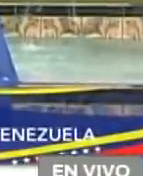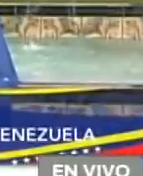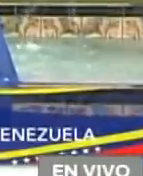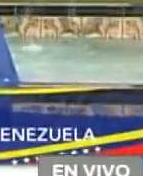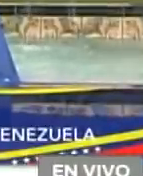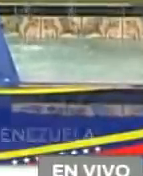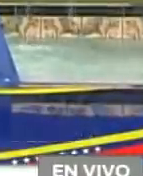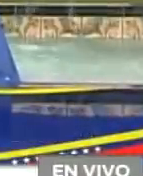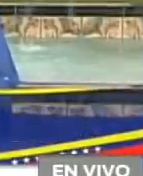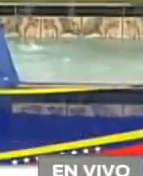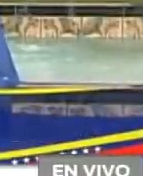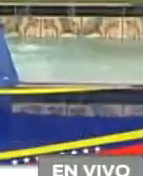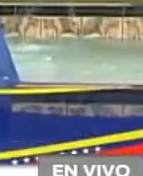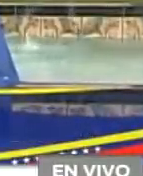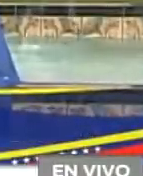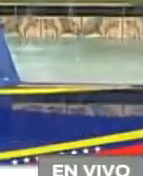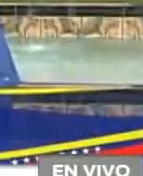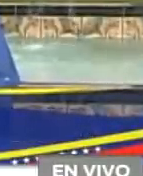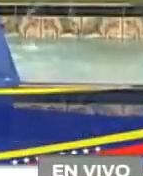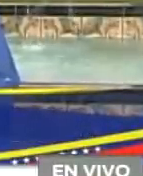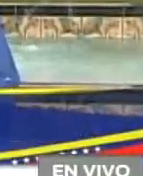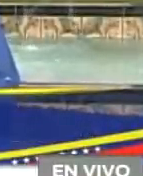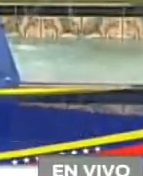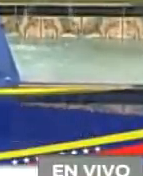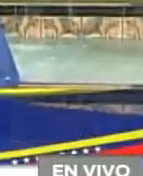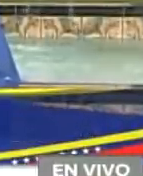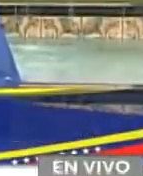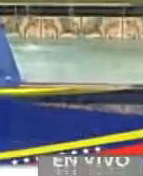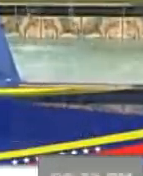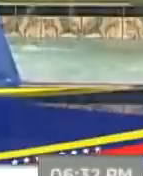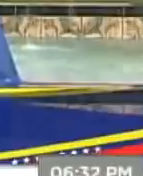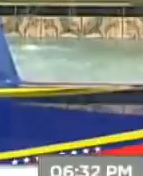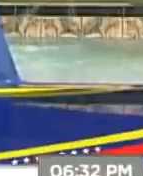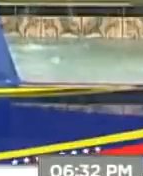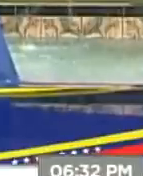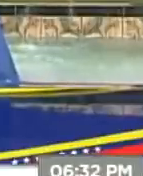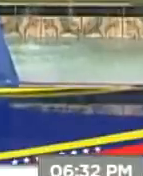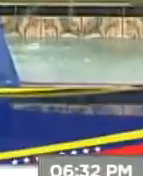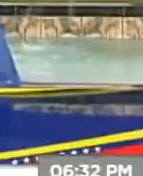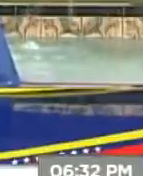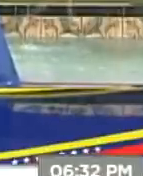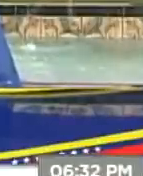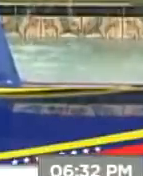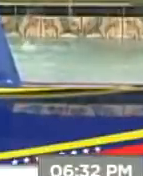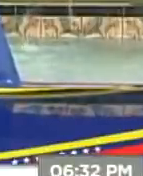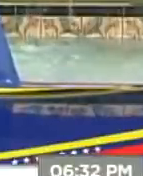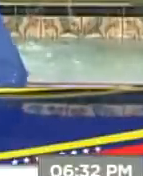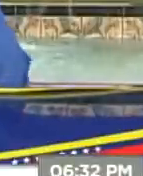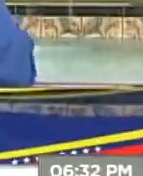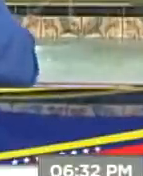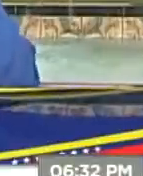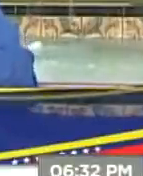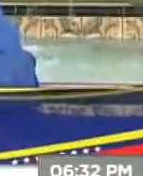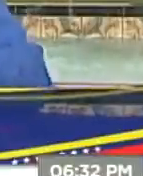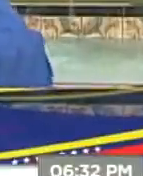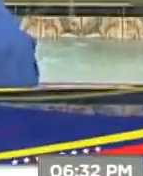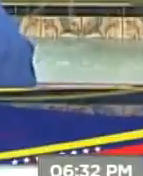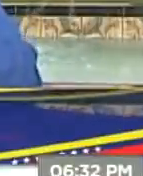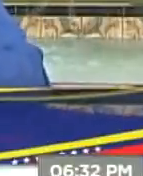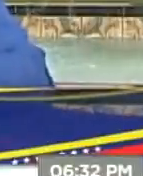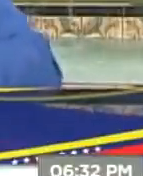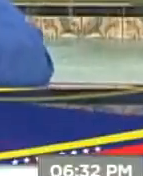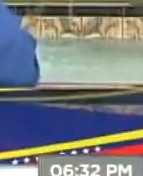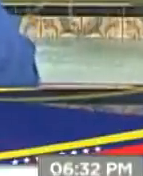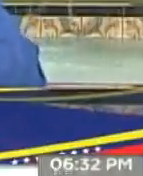consolidación de la recuperación económica con esfuerzo propio esfuerzo propio